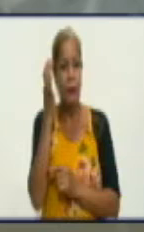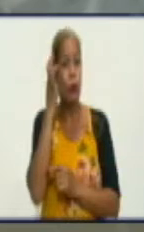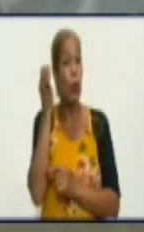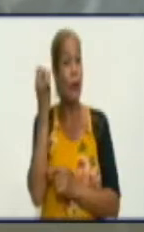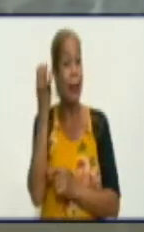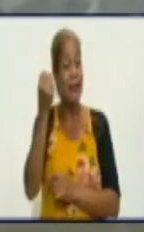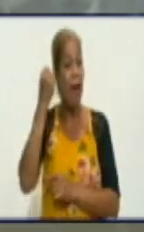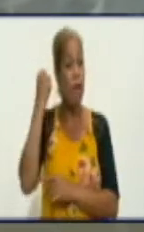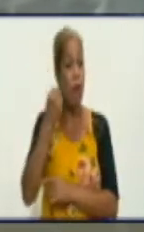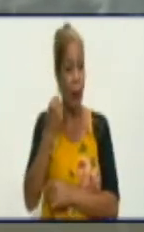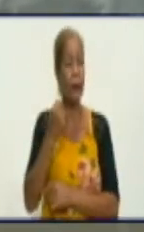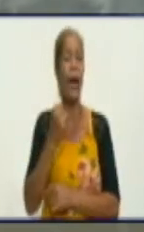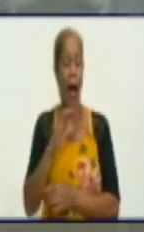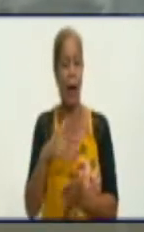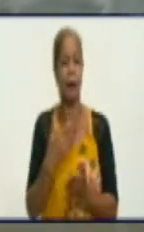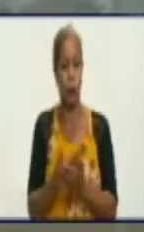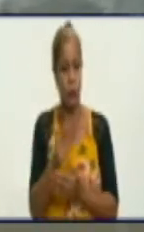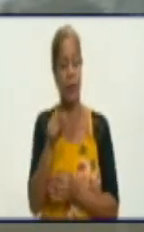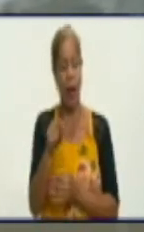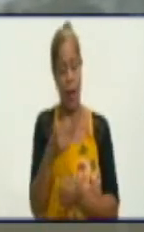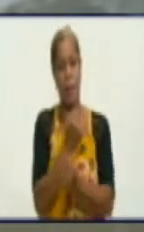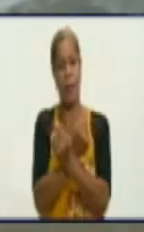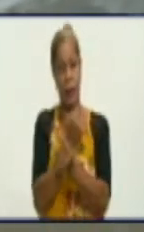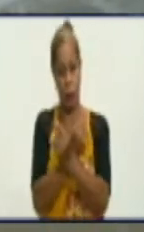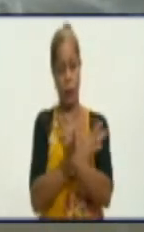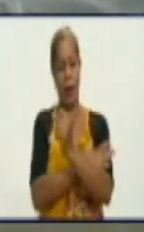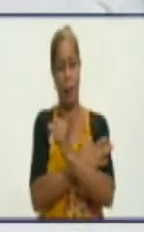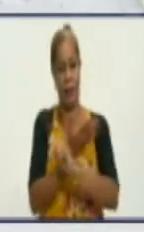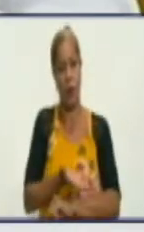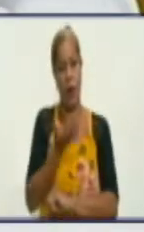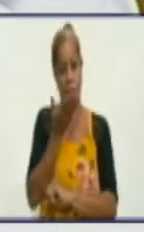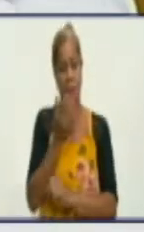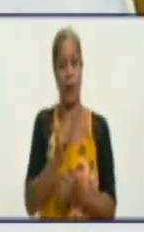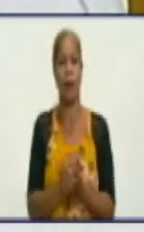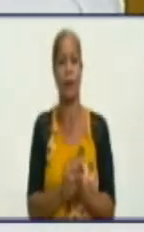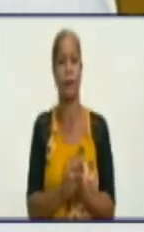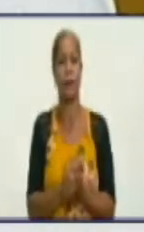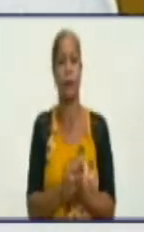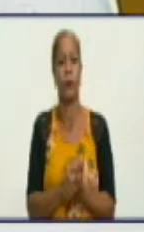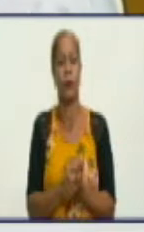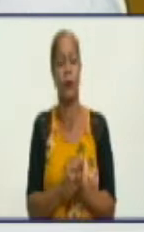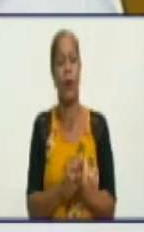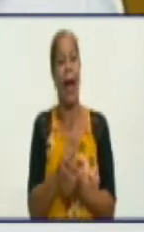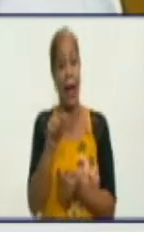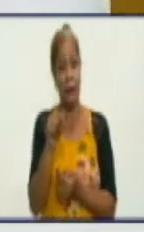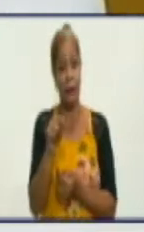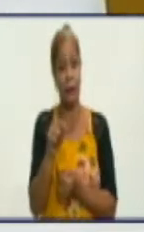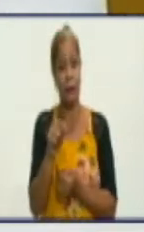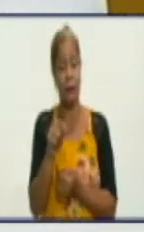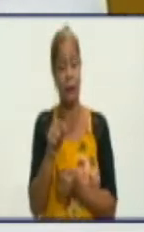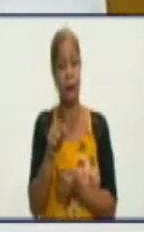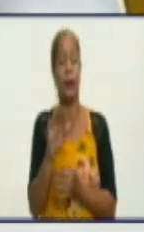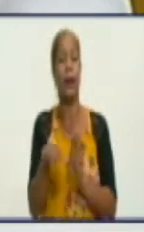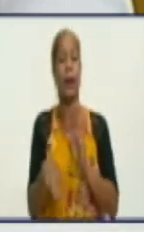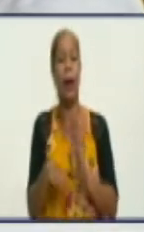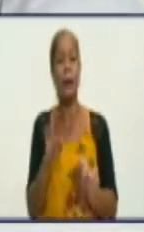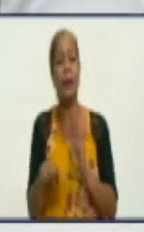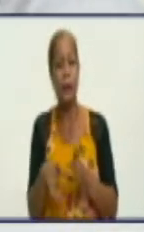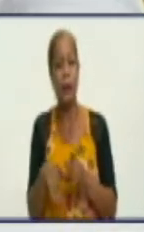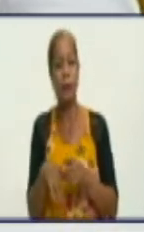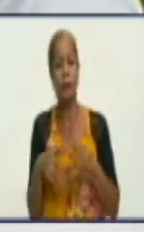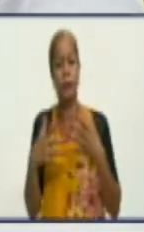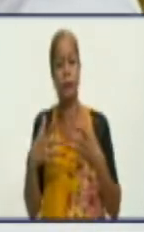es lo más común. Claro, porque está regulado por, o sea, el descenso o el aumento, la modificación de flujo vascular